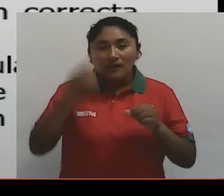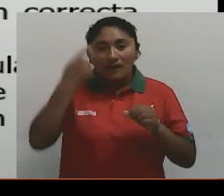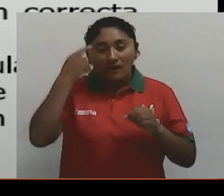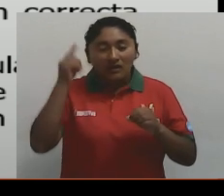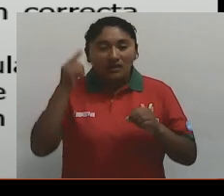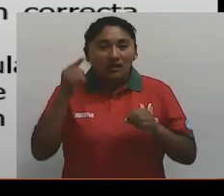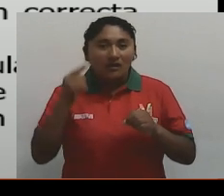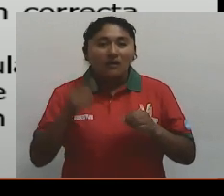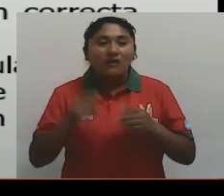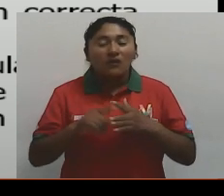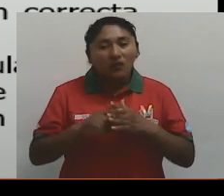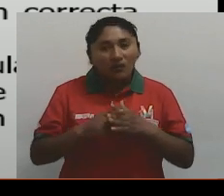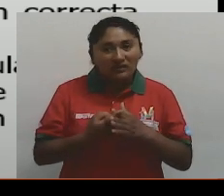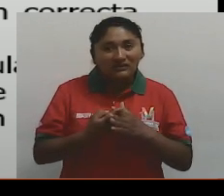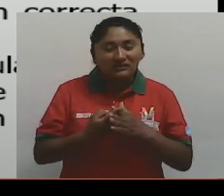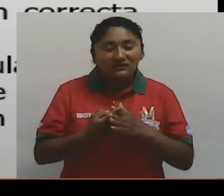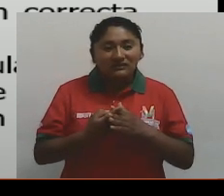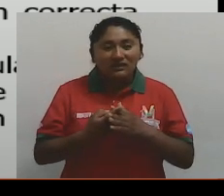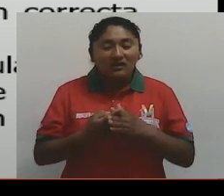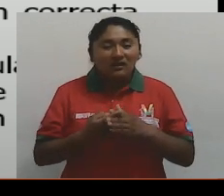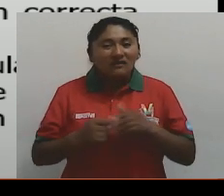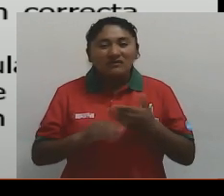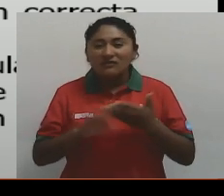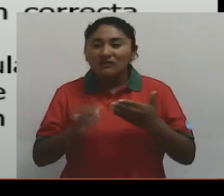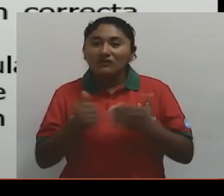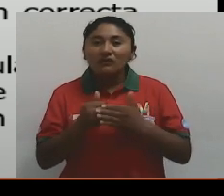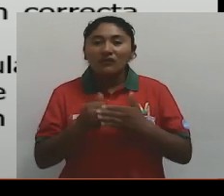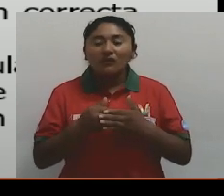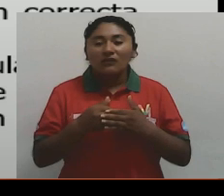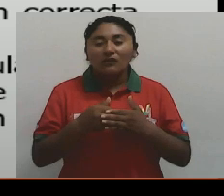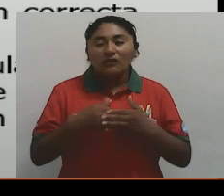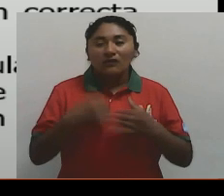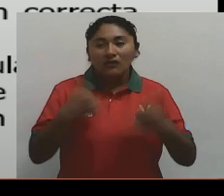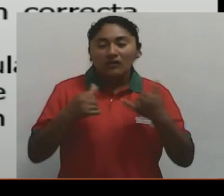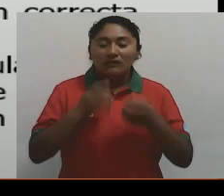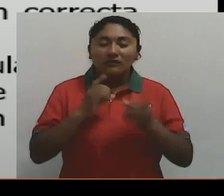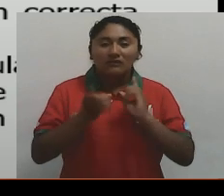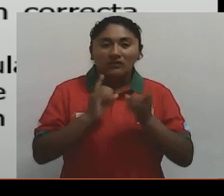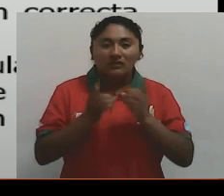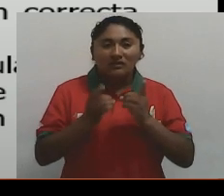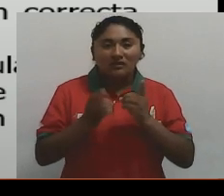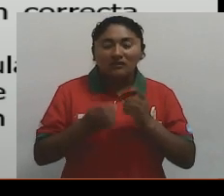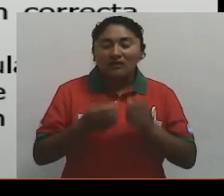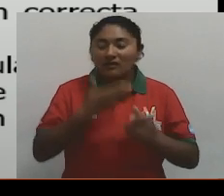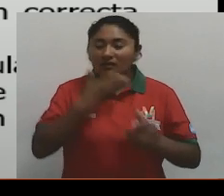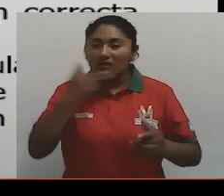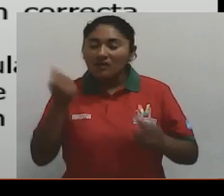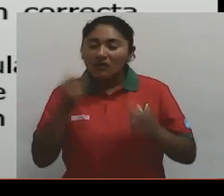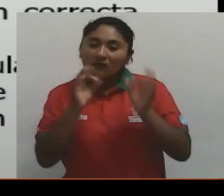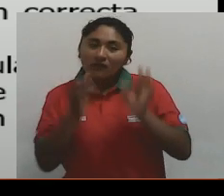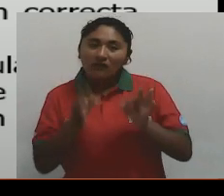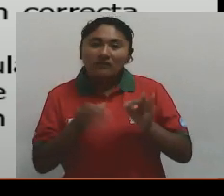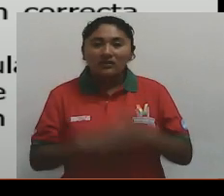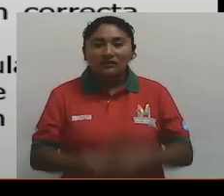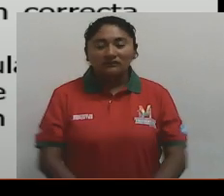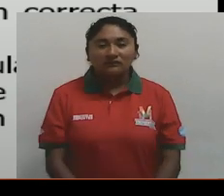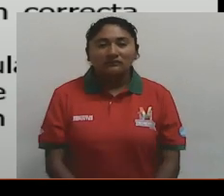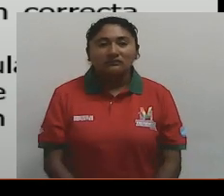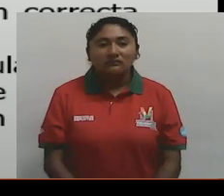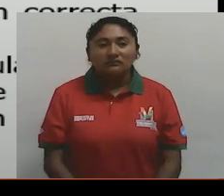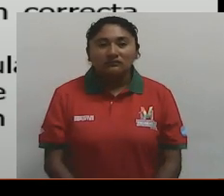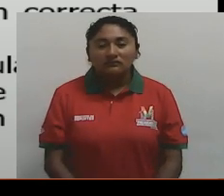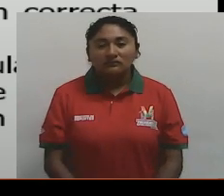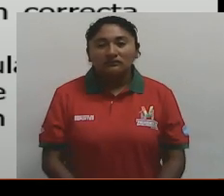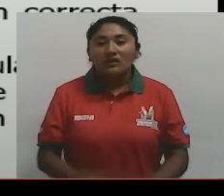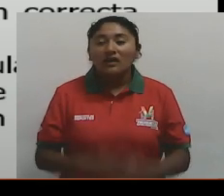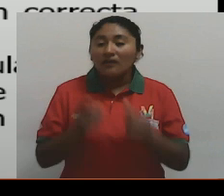importante para el ejercicio de la actividad arbitral la cooperación entre los miembros del cuerpo arbitral. El cuerpo arbitral lo conforman el primer árbitro,